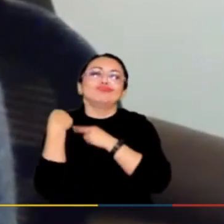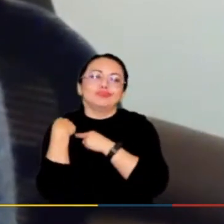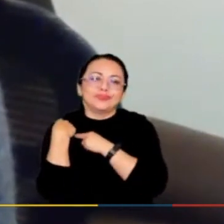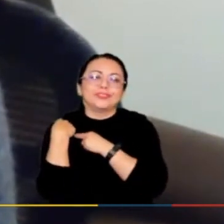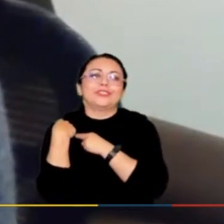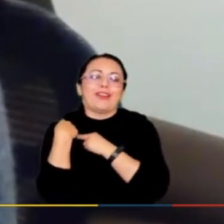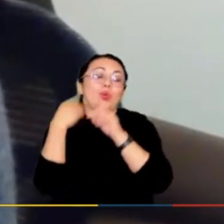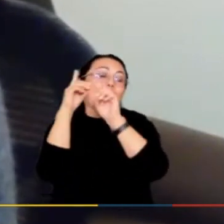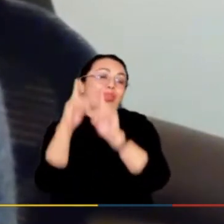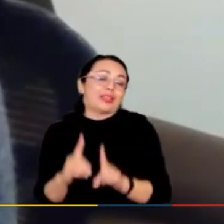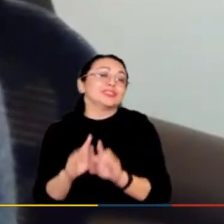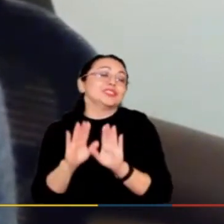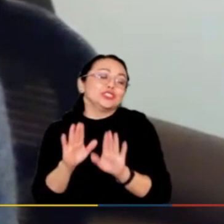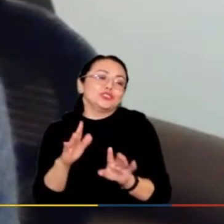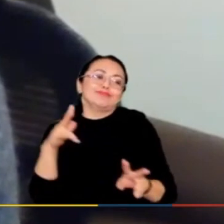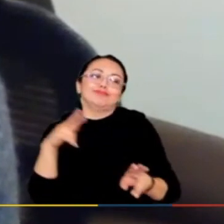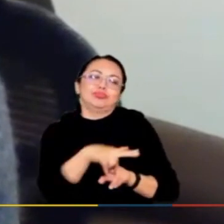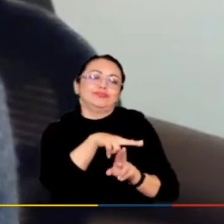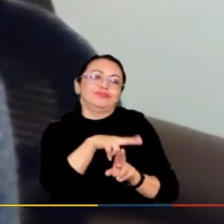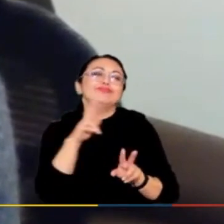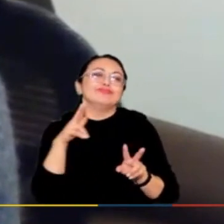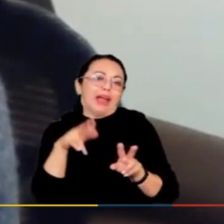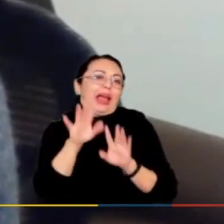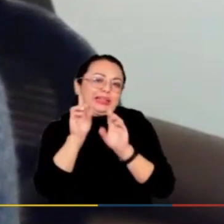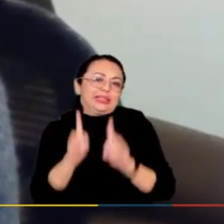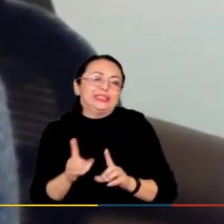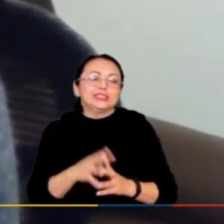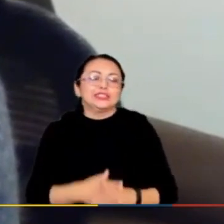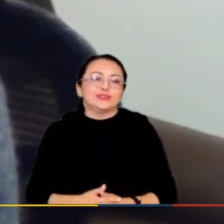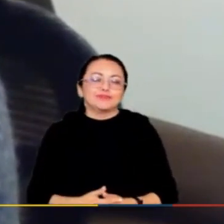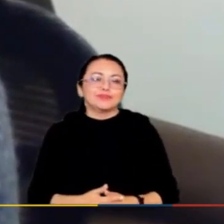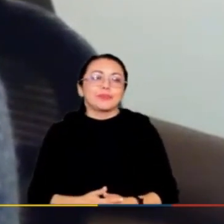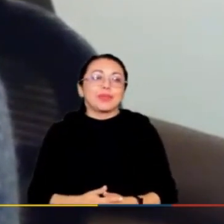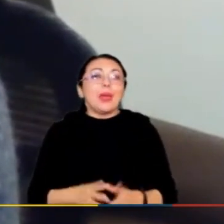la decisión que al final tomó, ¿no?